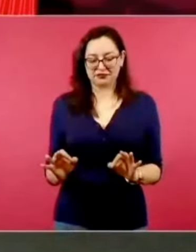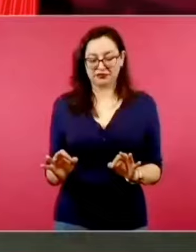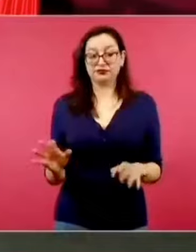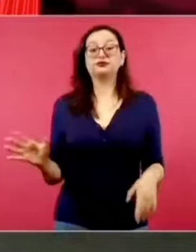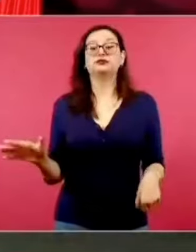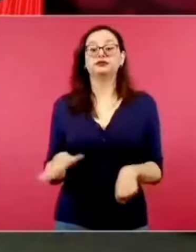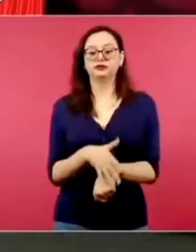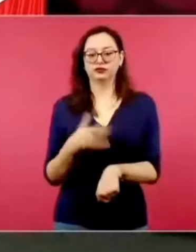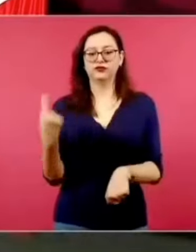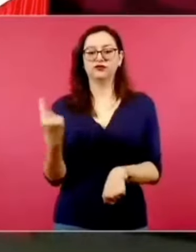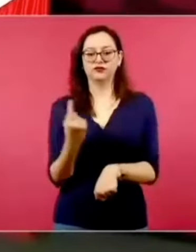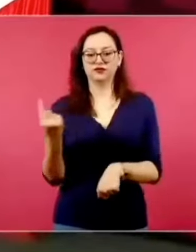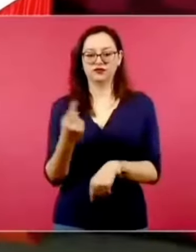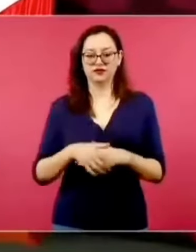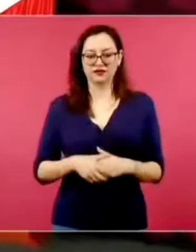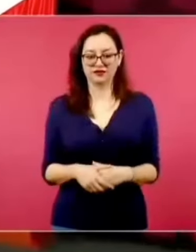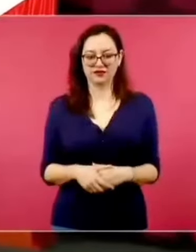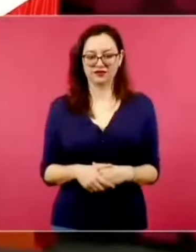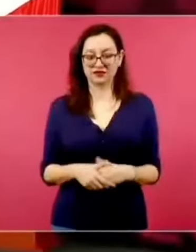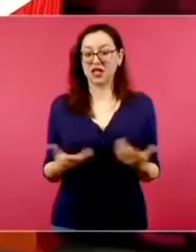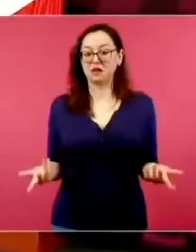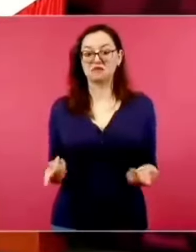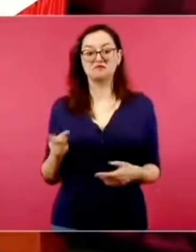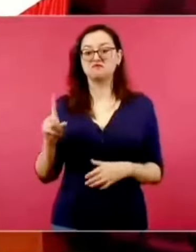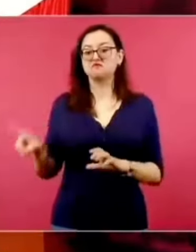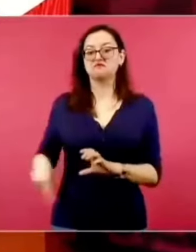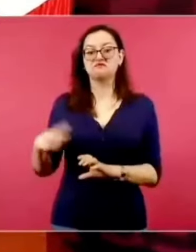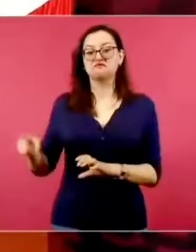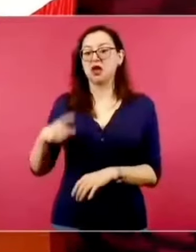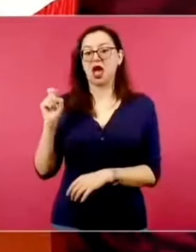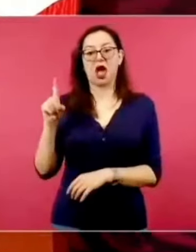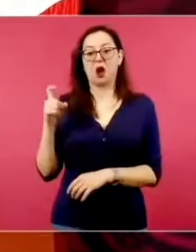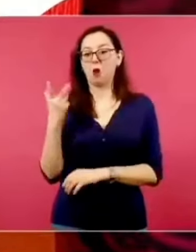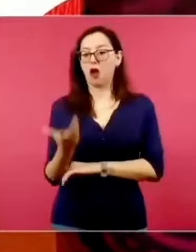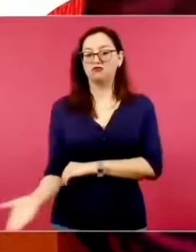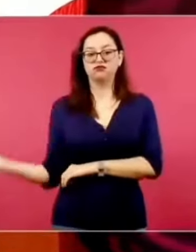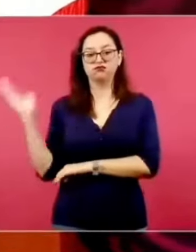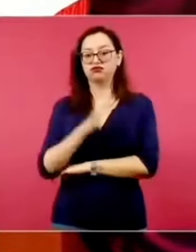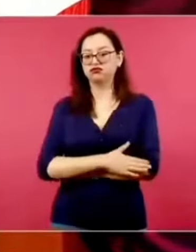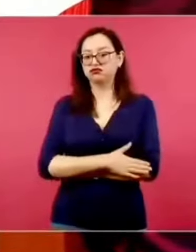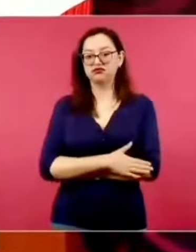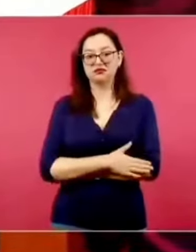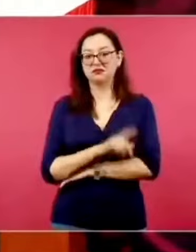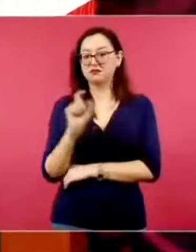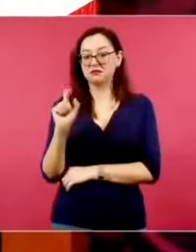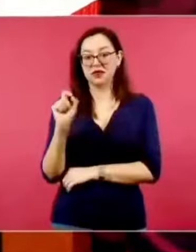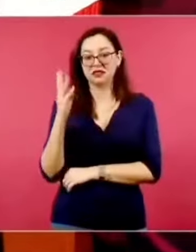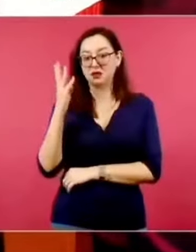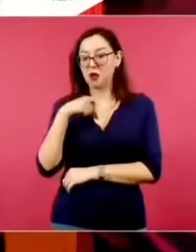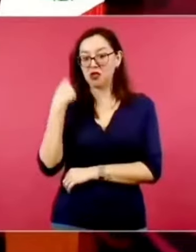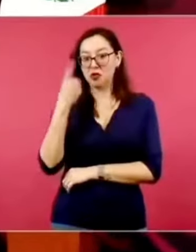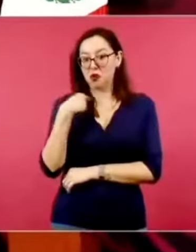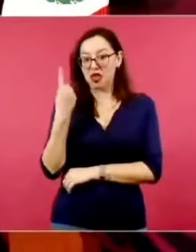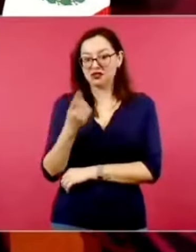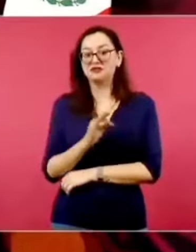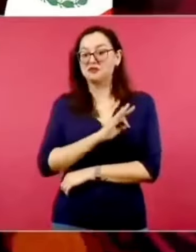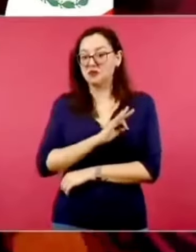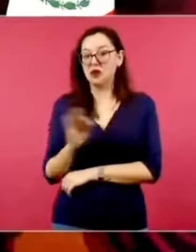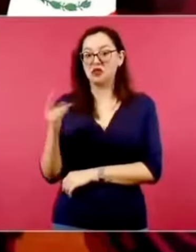porque se puede utilizar todo el tiempo la ó tiene que